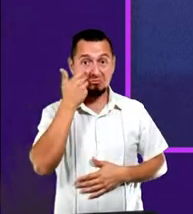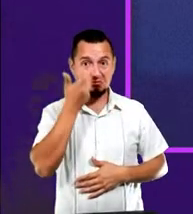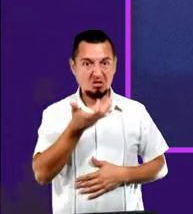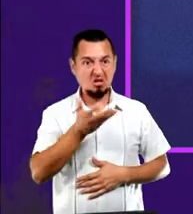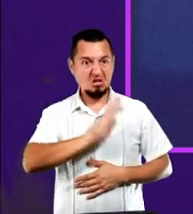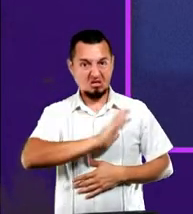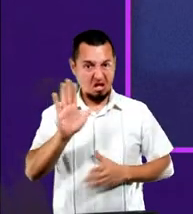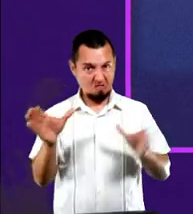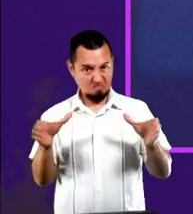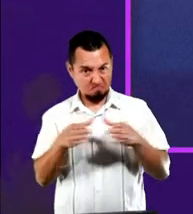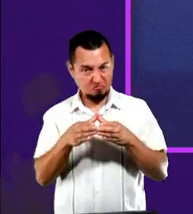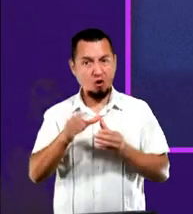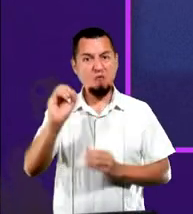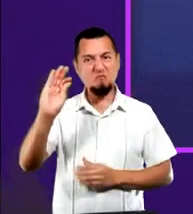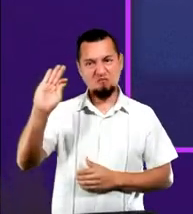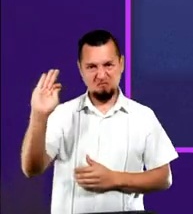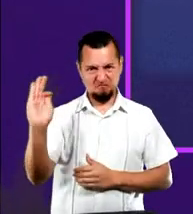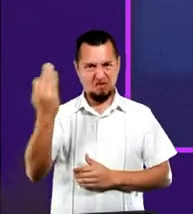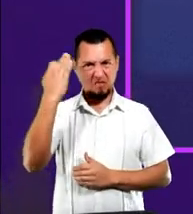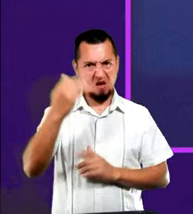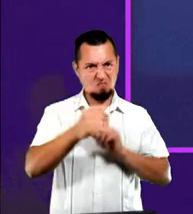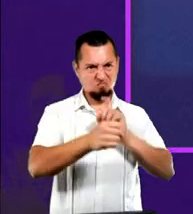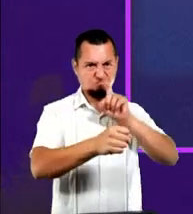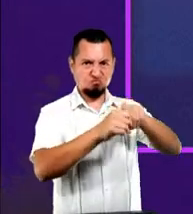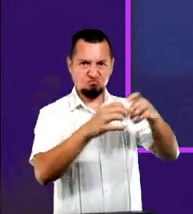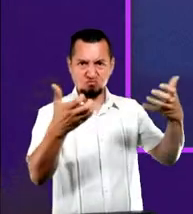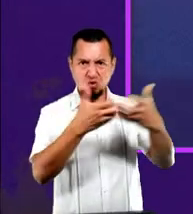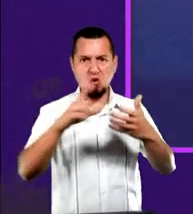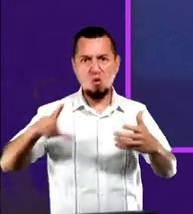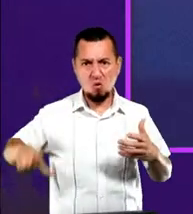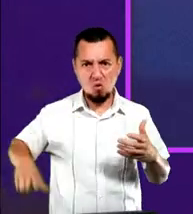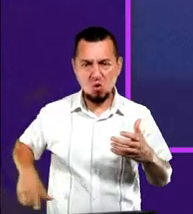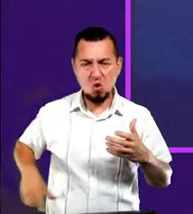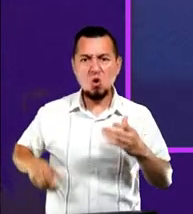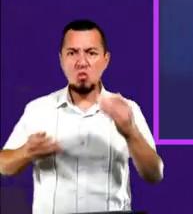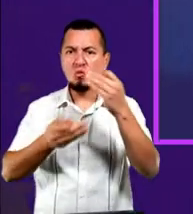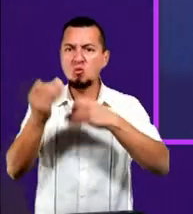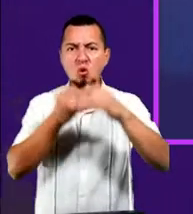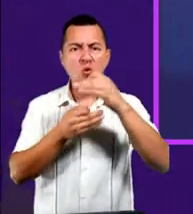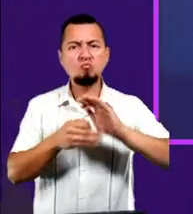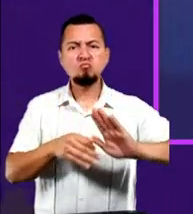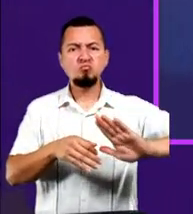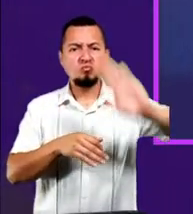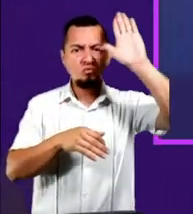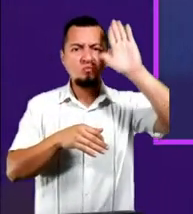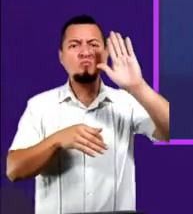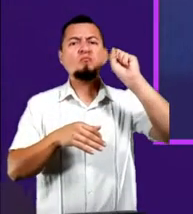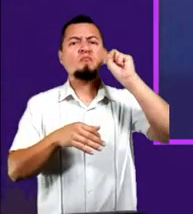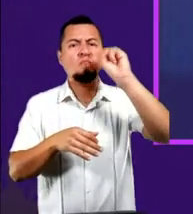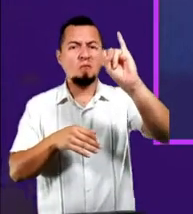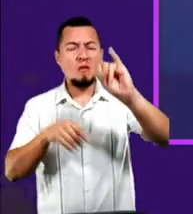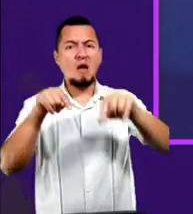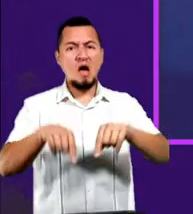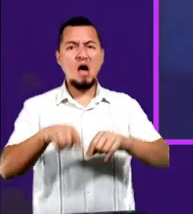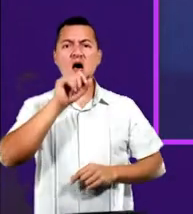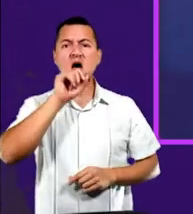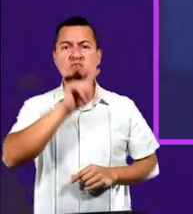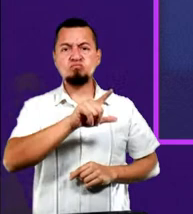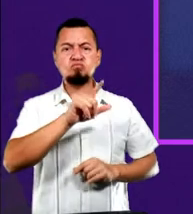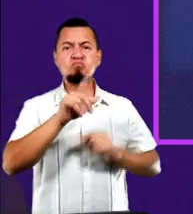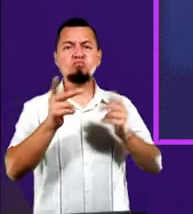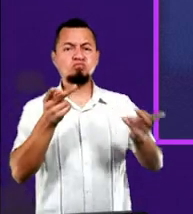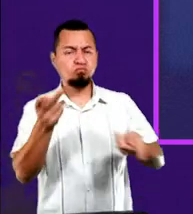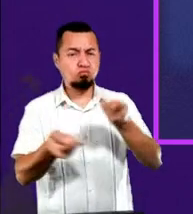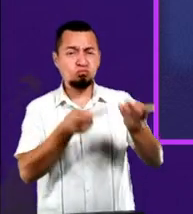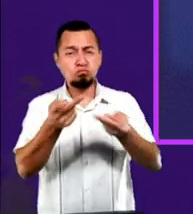gobierno. Así como lo oyen, aquí en Jalisco se hizo la primera consulta popular en la